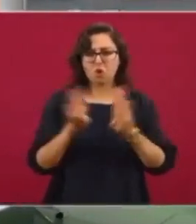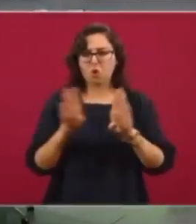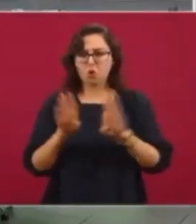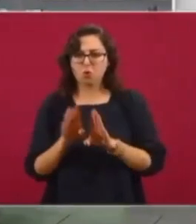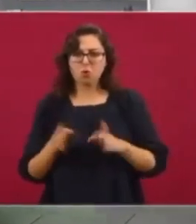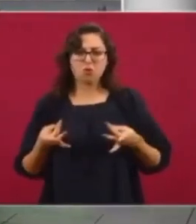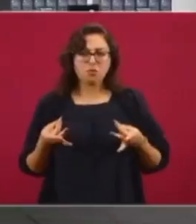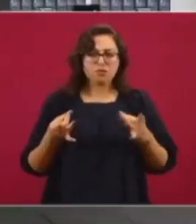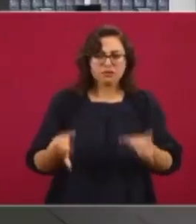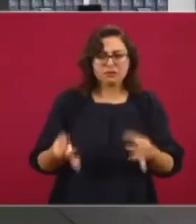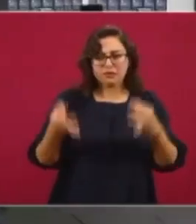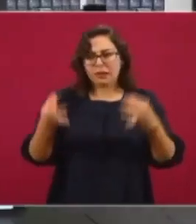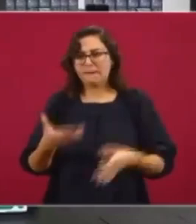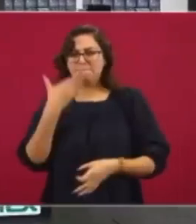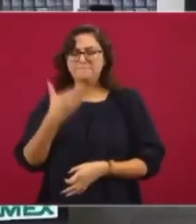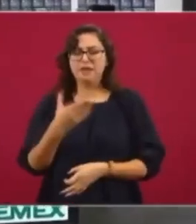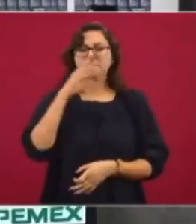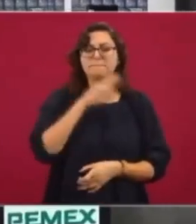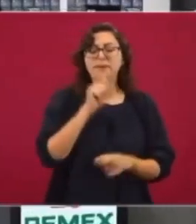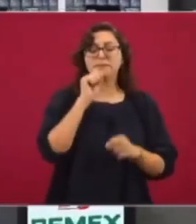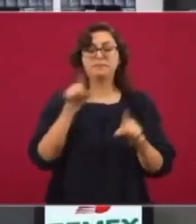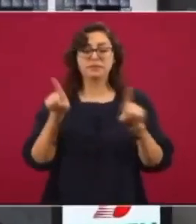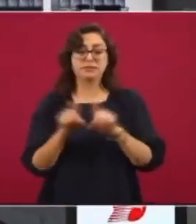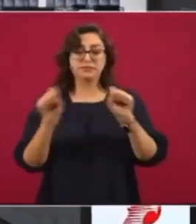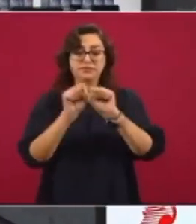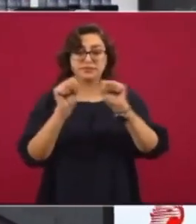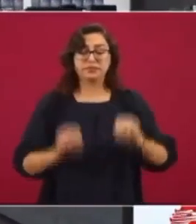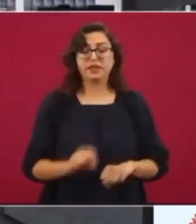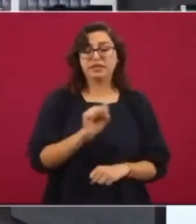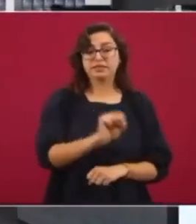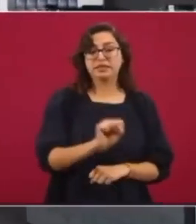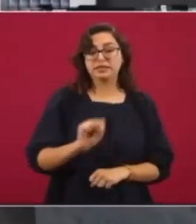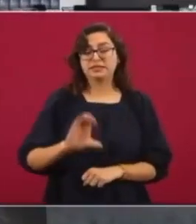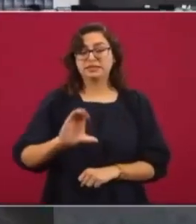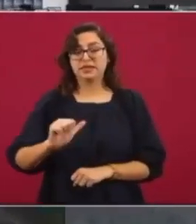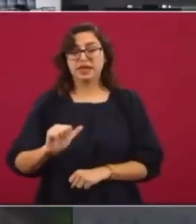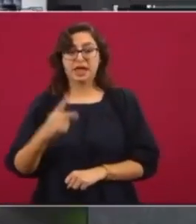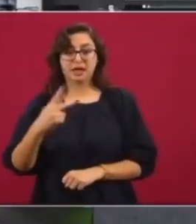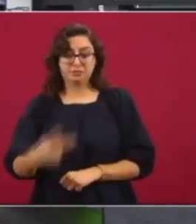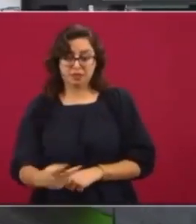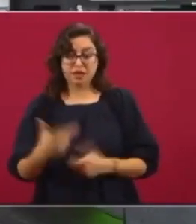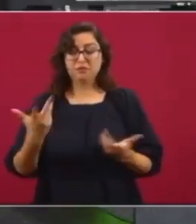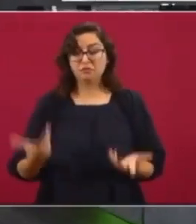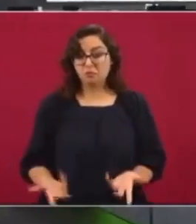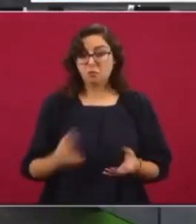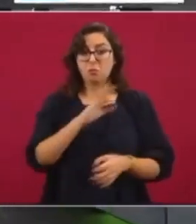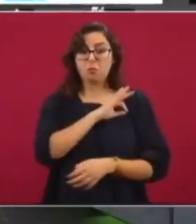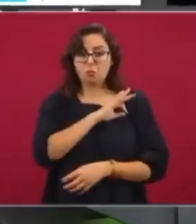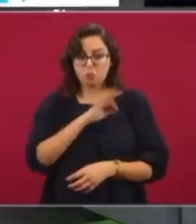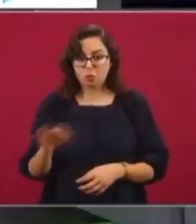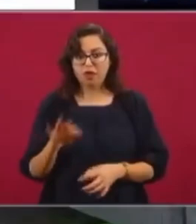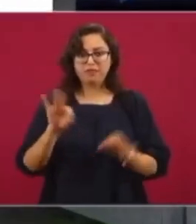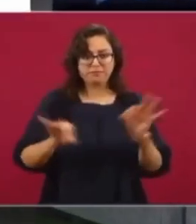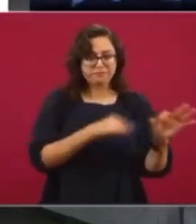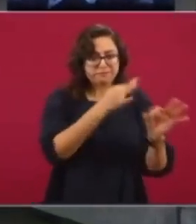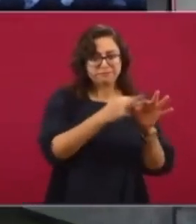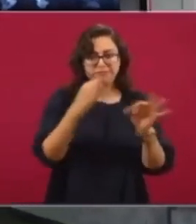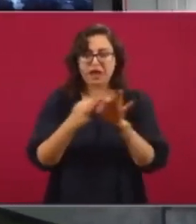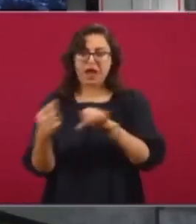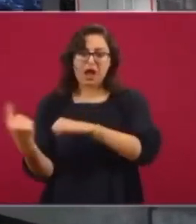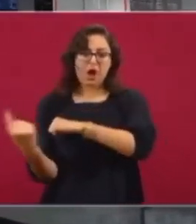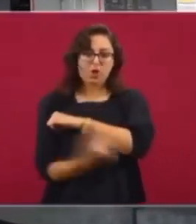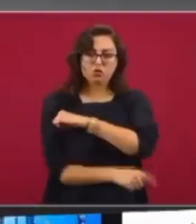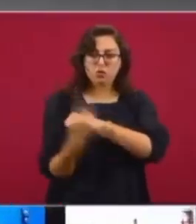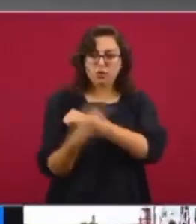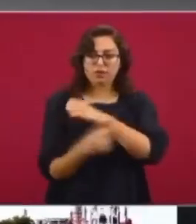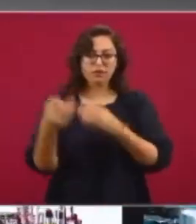plantas de proceso y en combinación con el sistema SSCAP garantizará en forma automática la preparación de los productos terminados y el control en